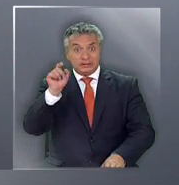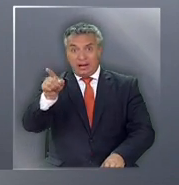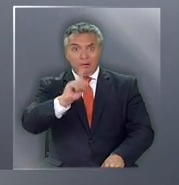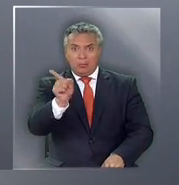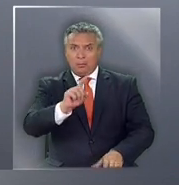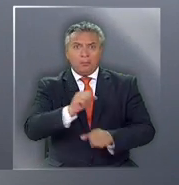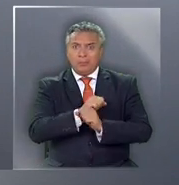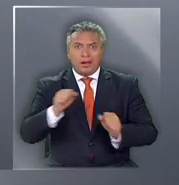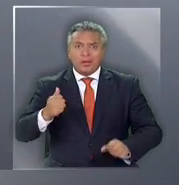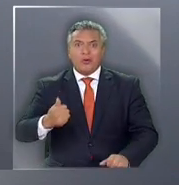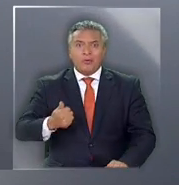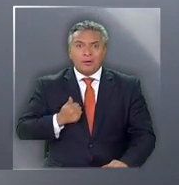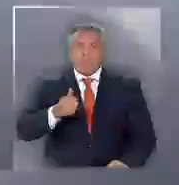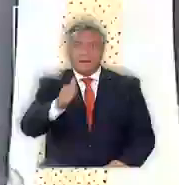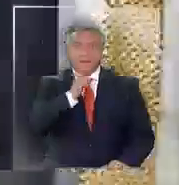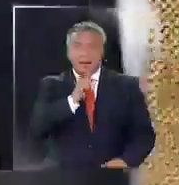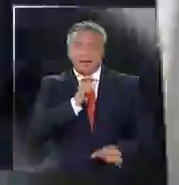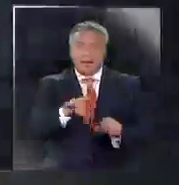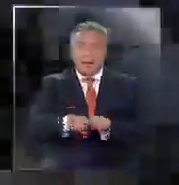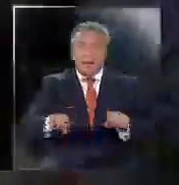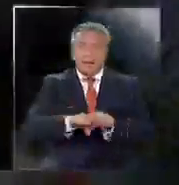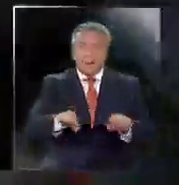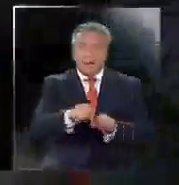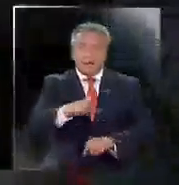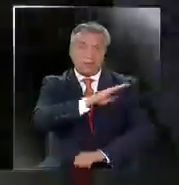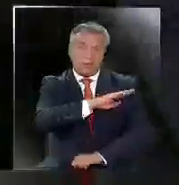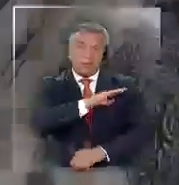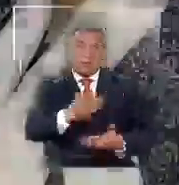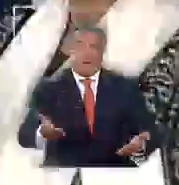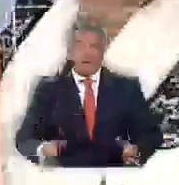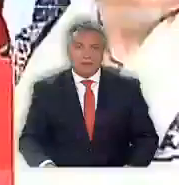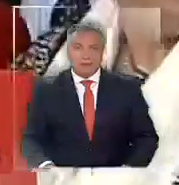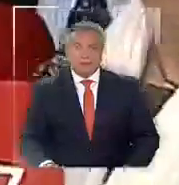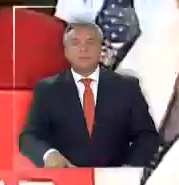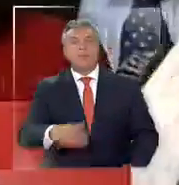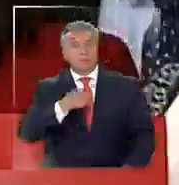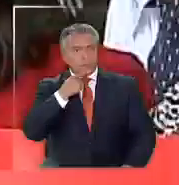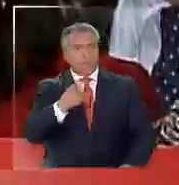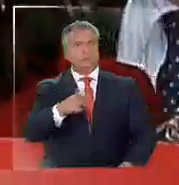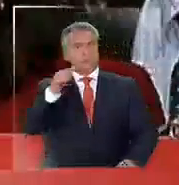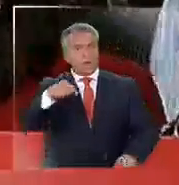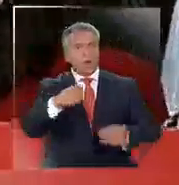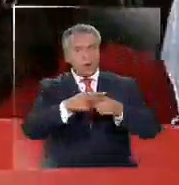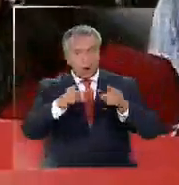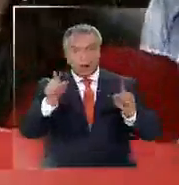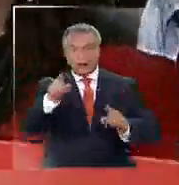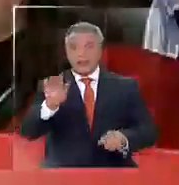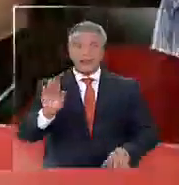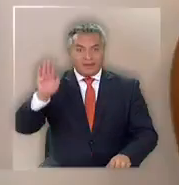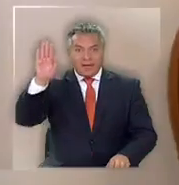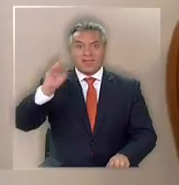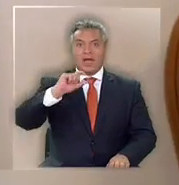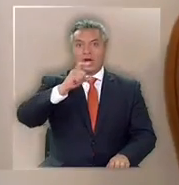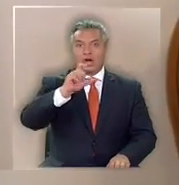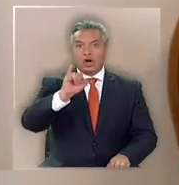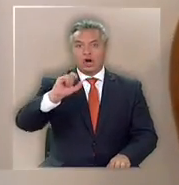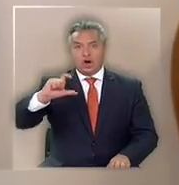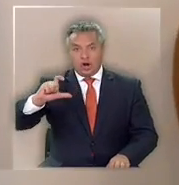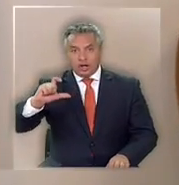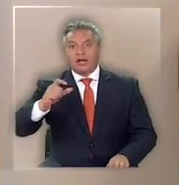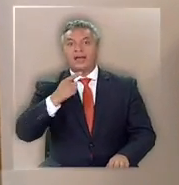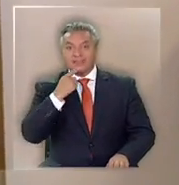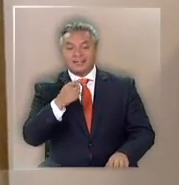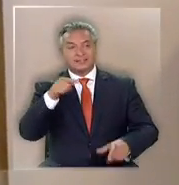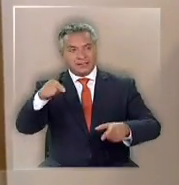su programa por falta de acuerdos. Un nuevo choque mientras otra candidata, Carolina Goit, llegará a primera vuelta respaldada por